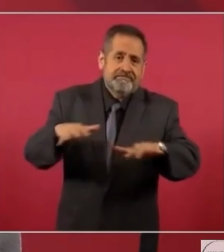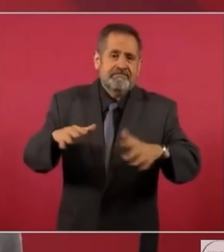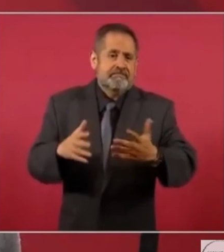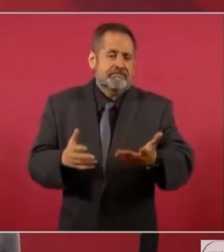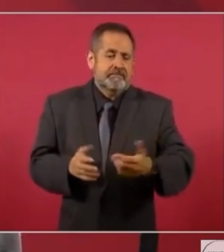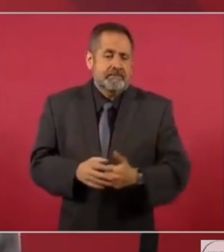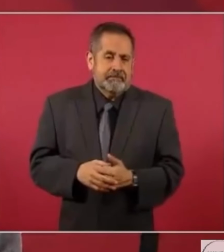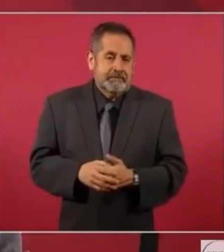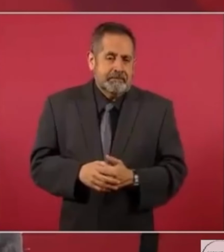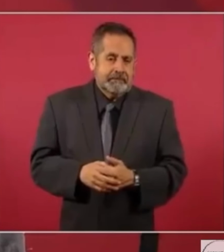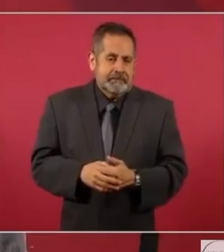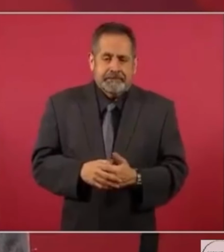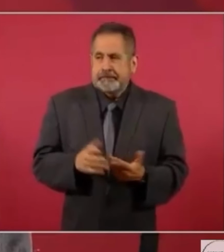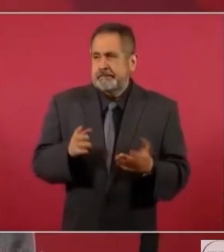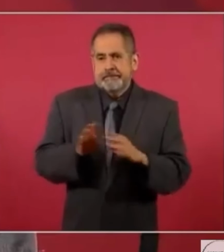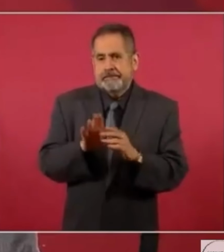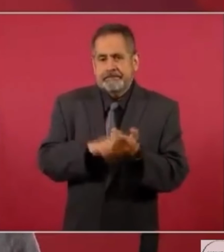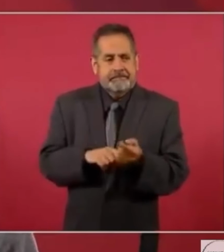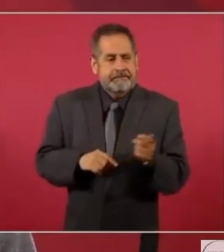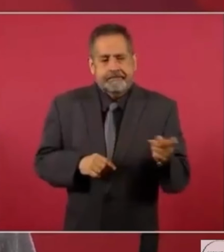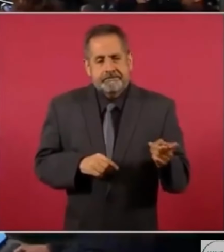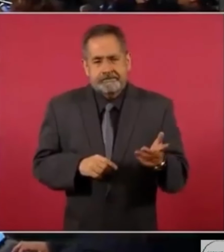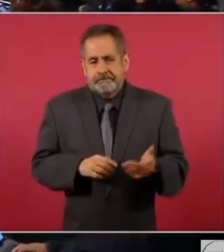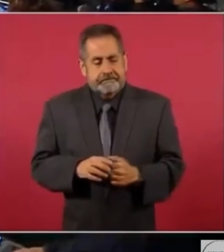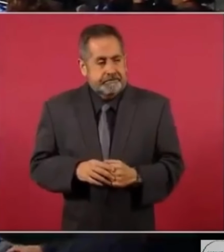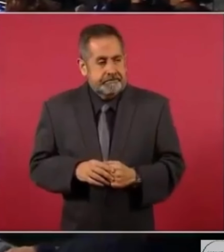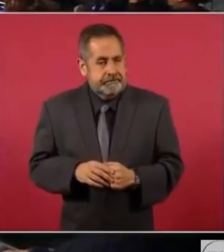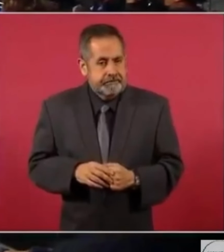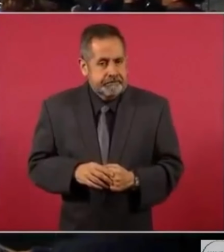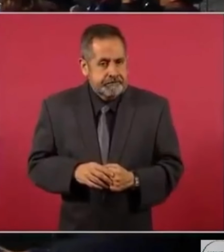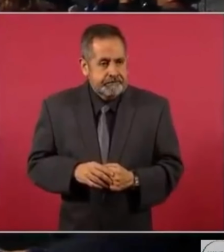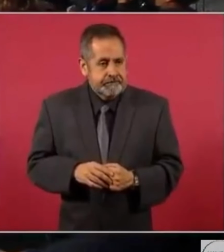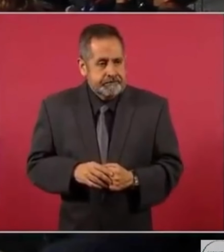pero confiando mucho en la gente,